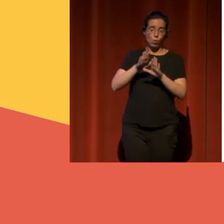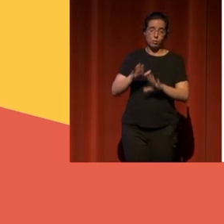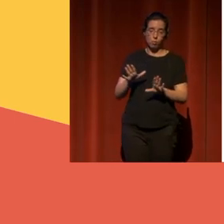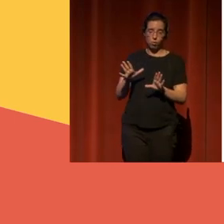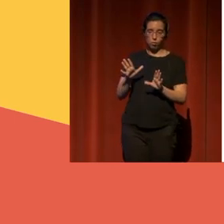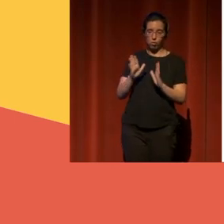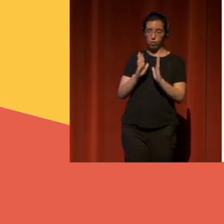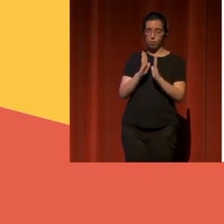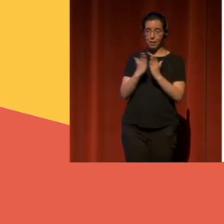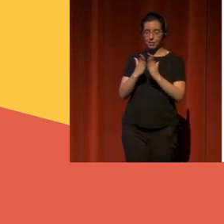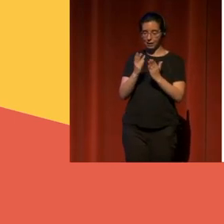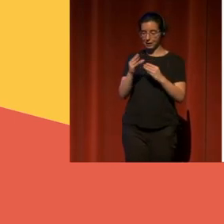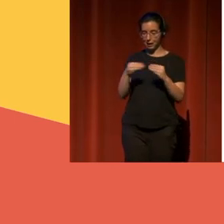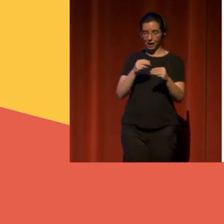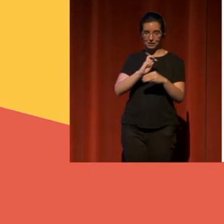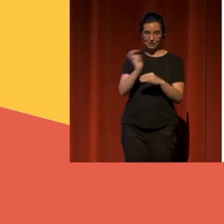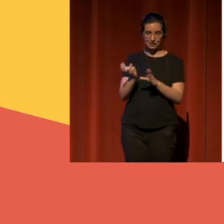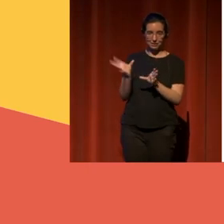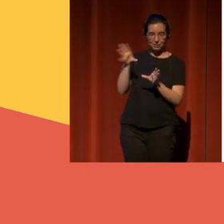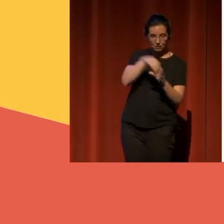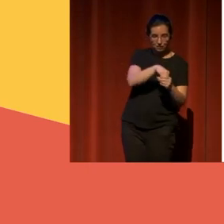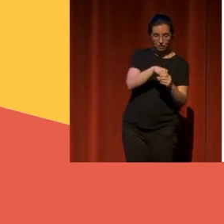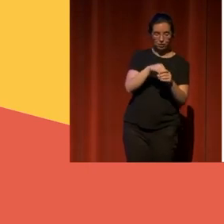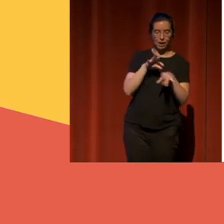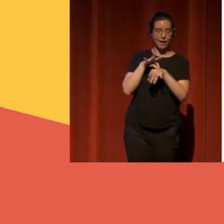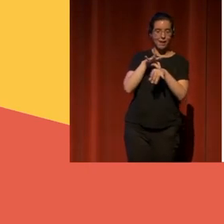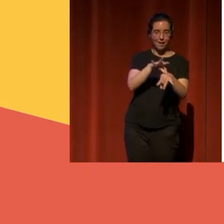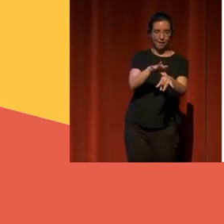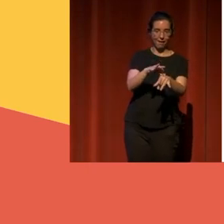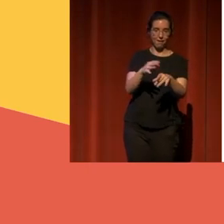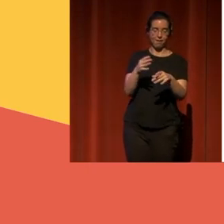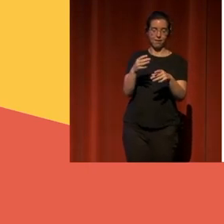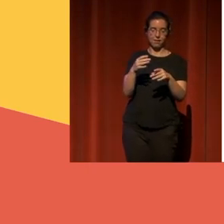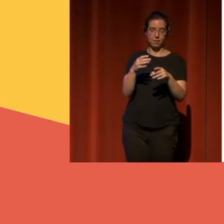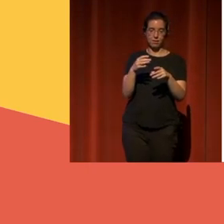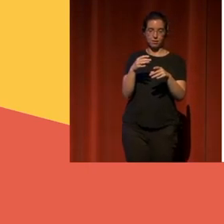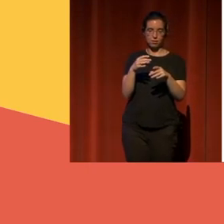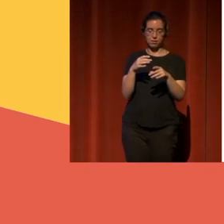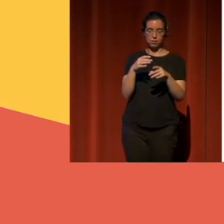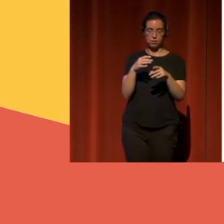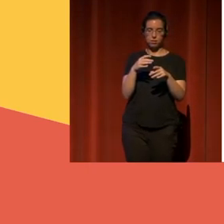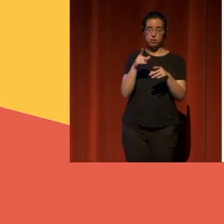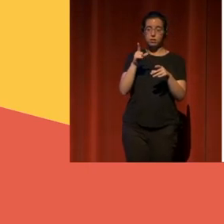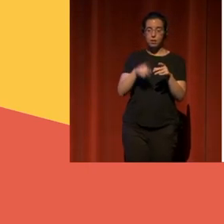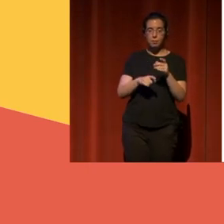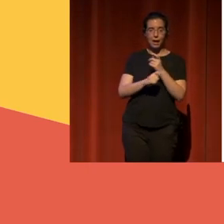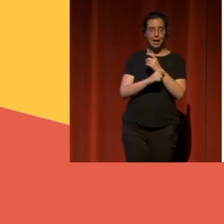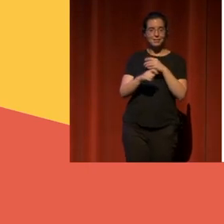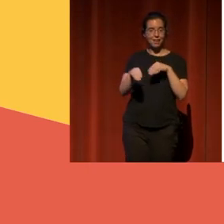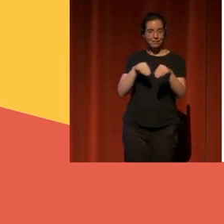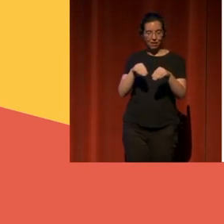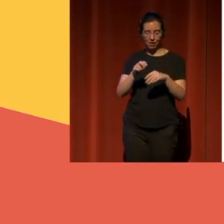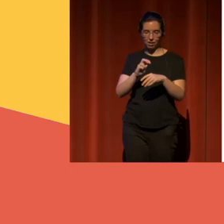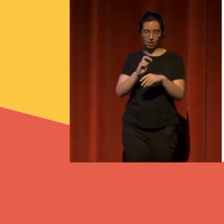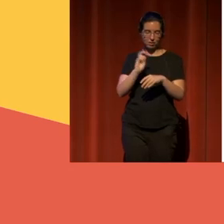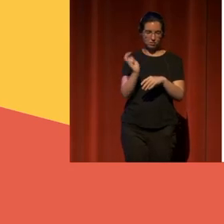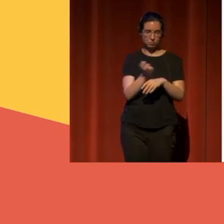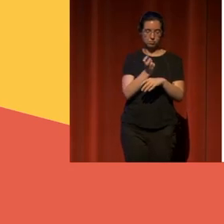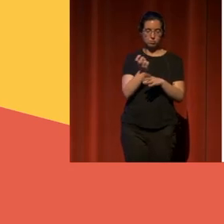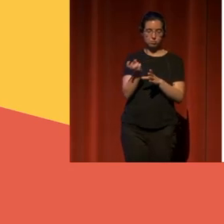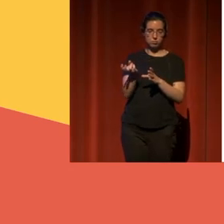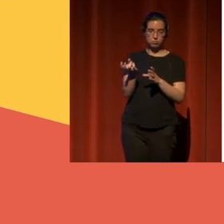estos materiales en guías, itinerarios, visibilizándolo también, estrategias de recomendación y